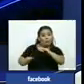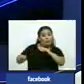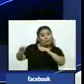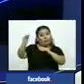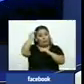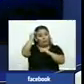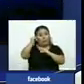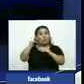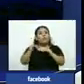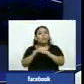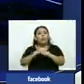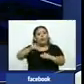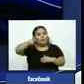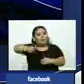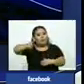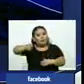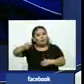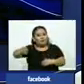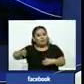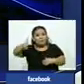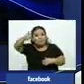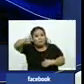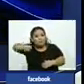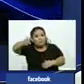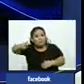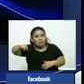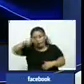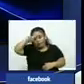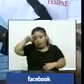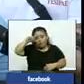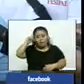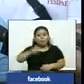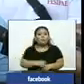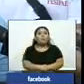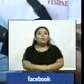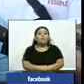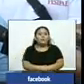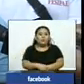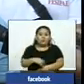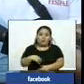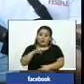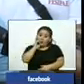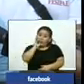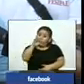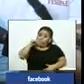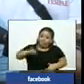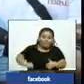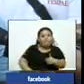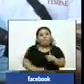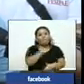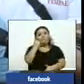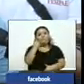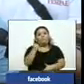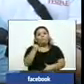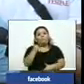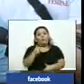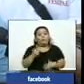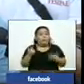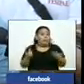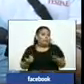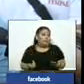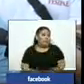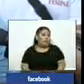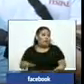además de la retención de la cuota de labores. Lamentamos decirles que